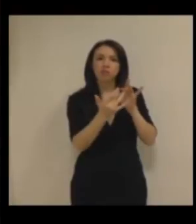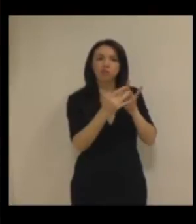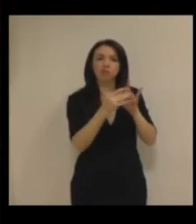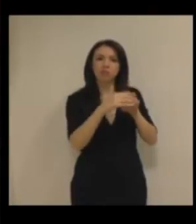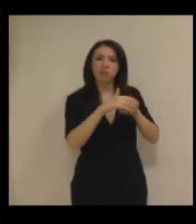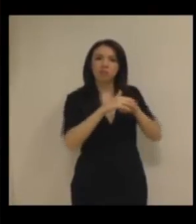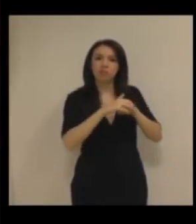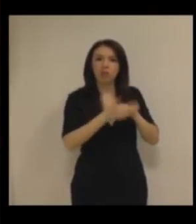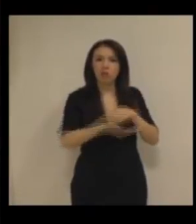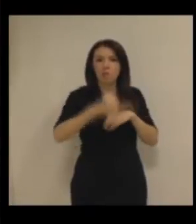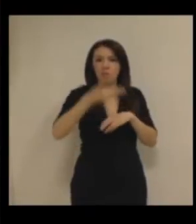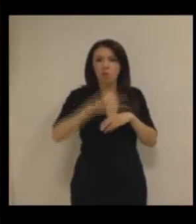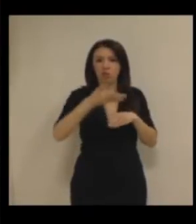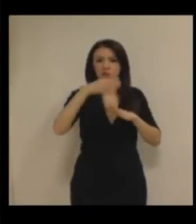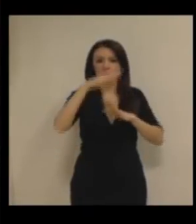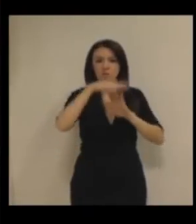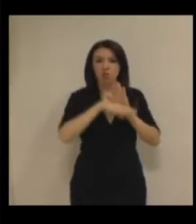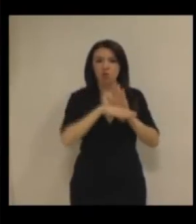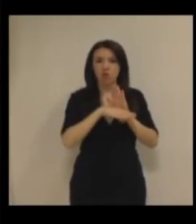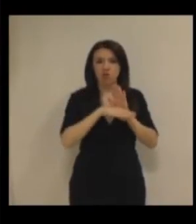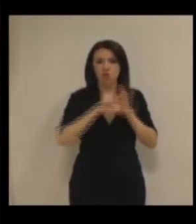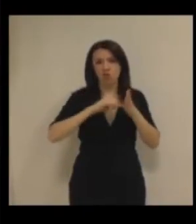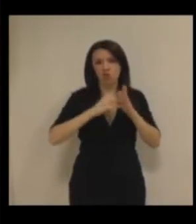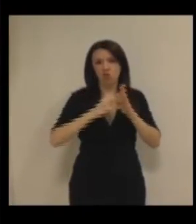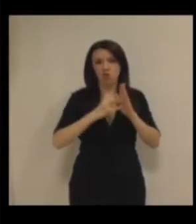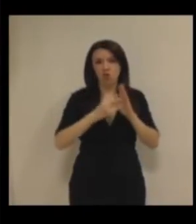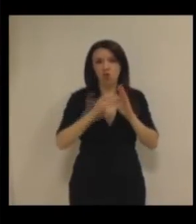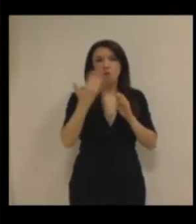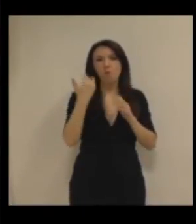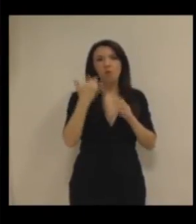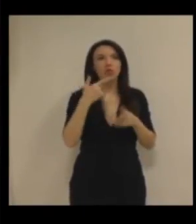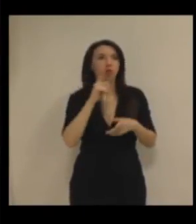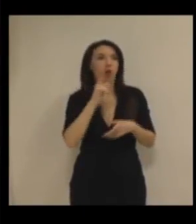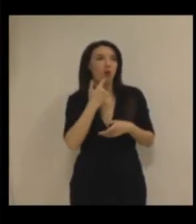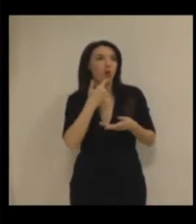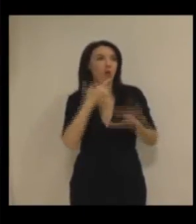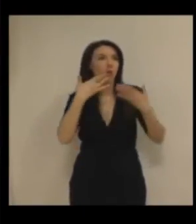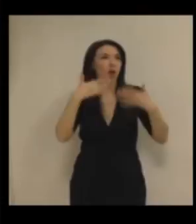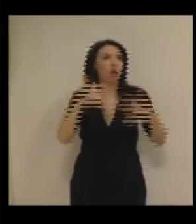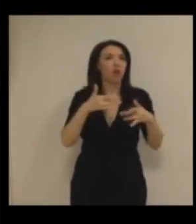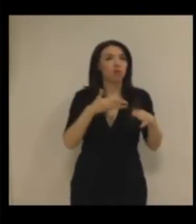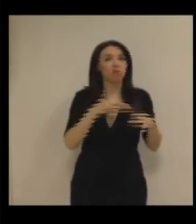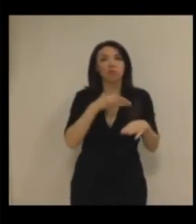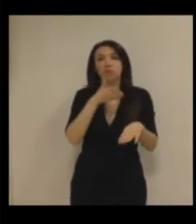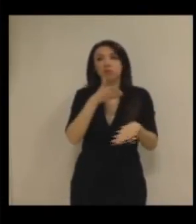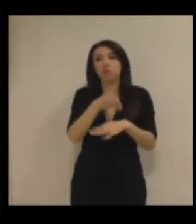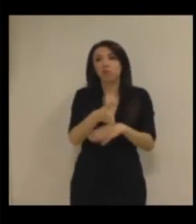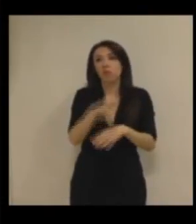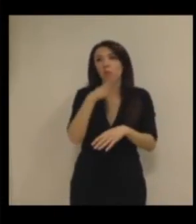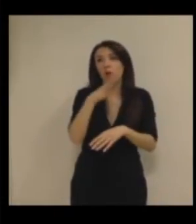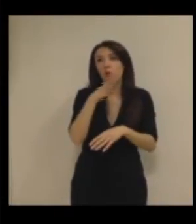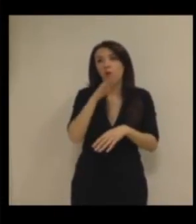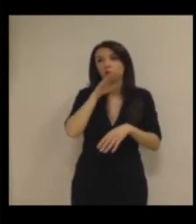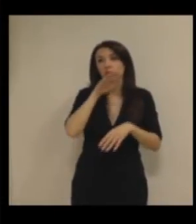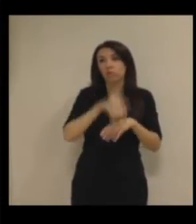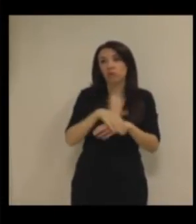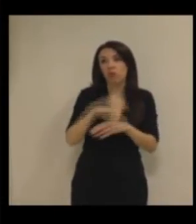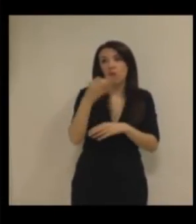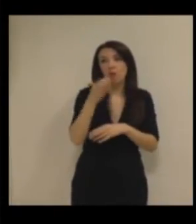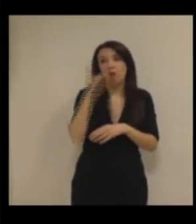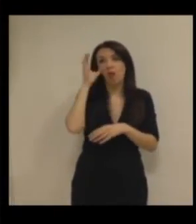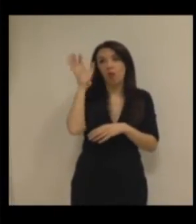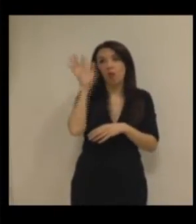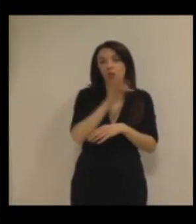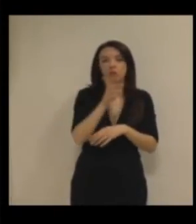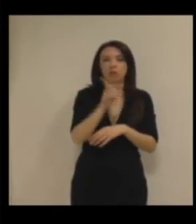con el proyecto, porque no eran simplemente entes pasivos que iban como, uy, voy aquí porque tengo que ir y escucho,